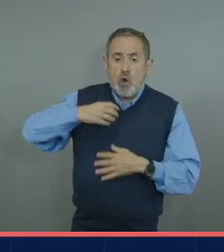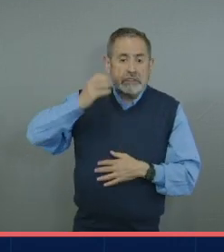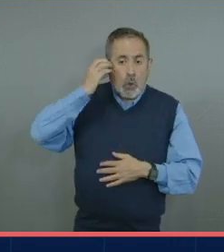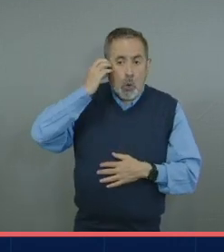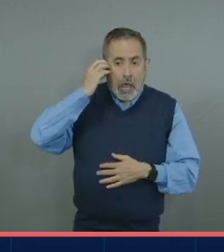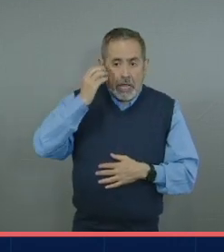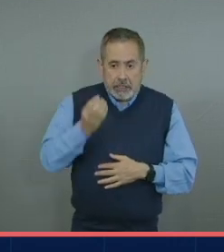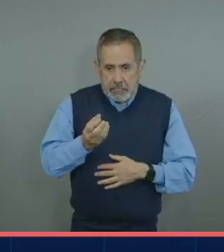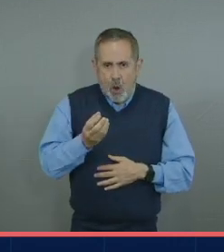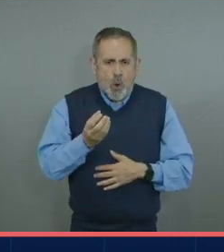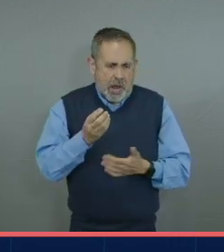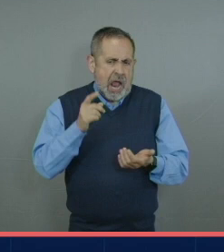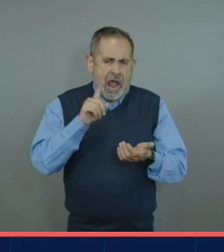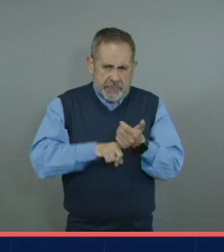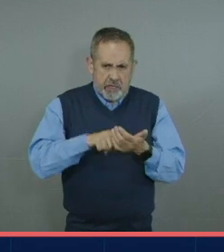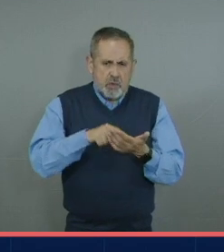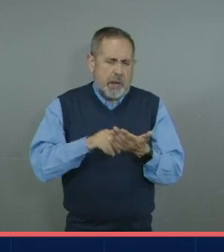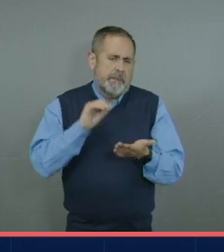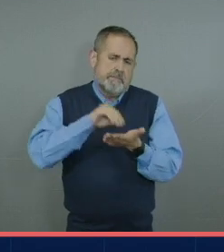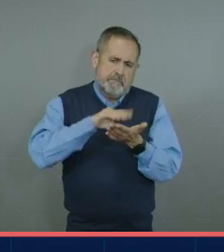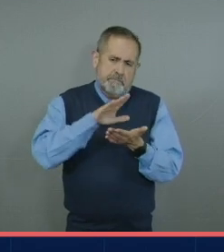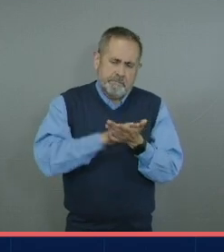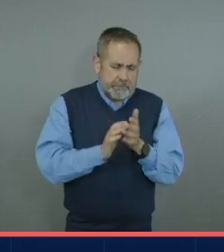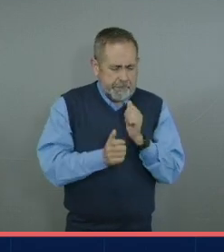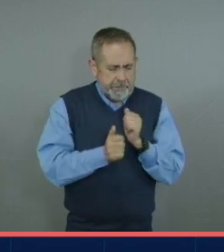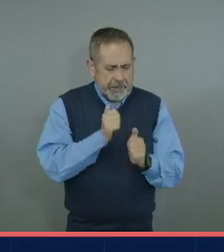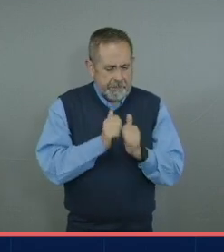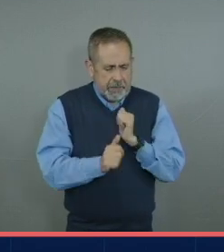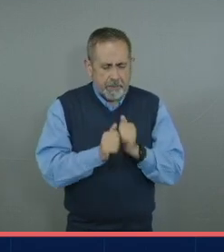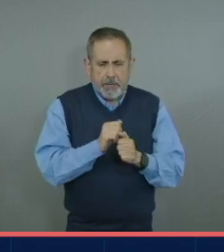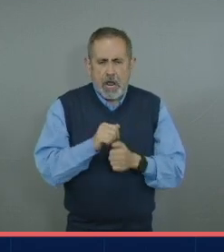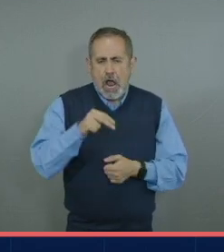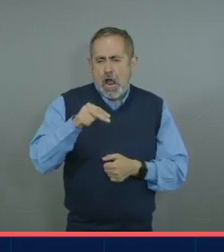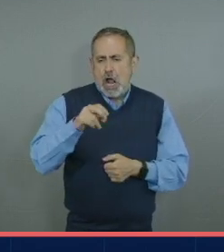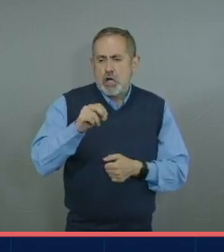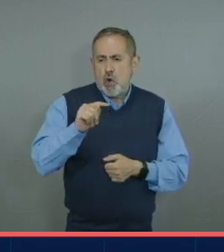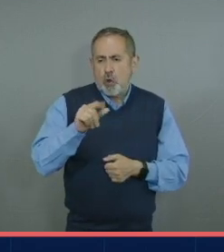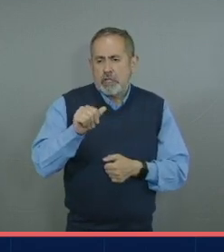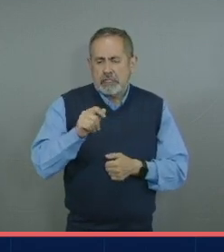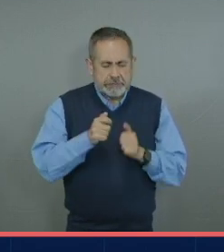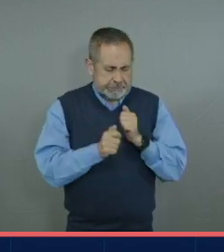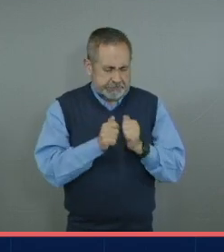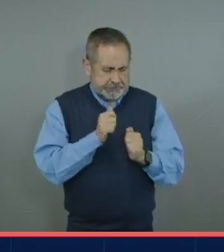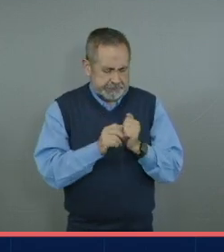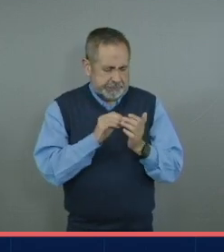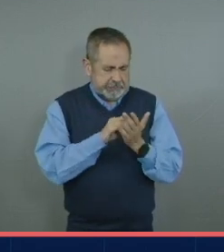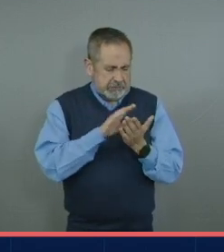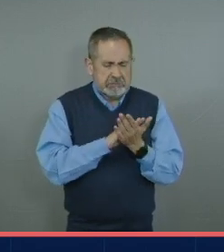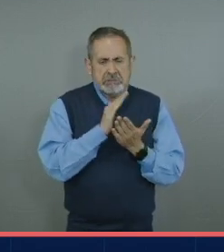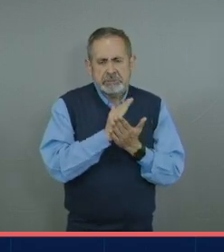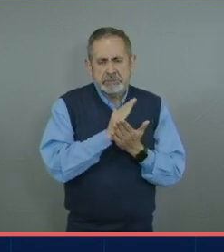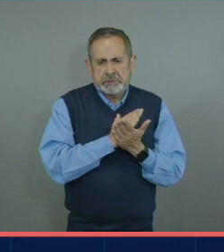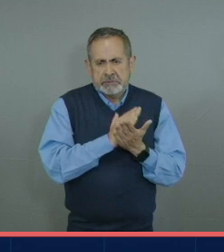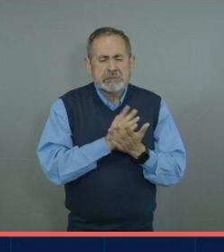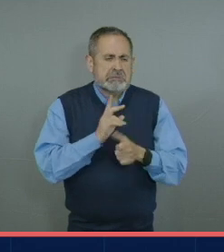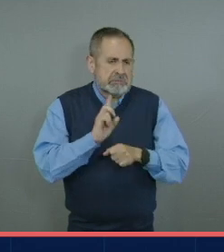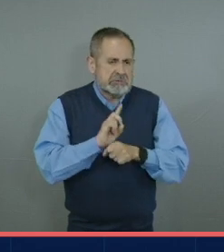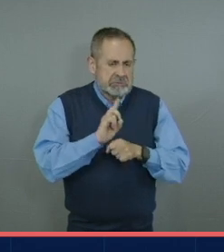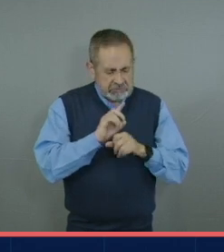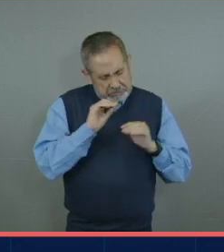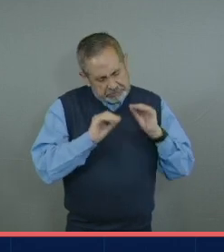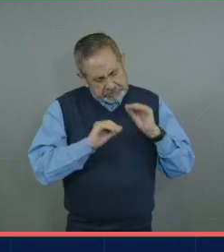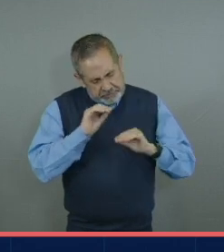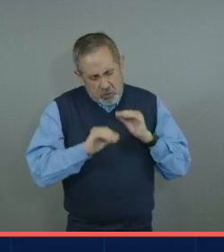celular también tienes la oportunidad de poner en el bloc de notas este gasto diario, ir apuntando en este bloc de notas, pues